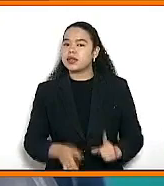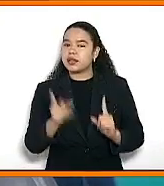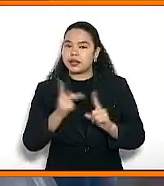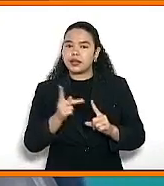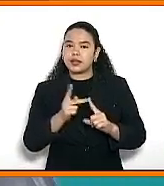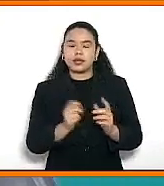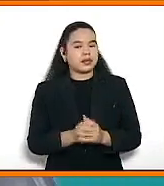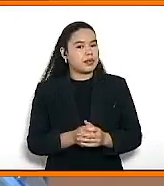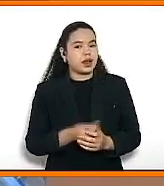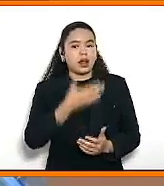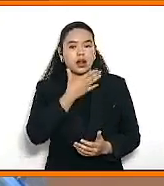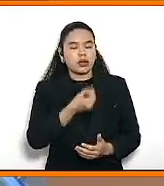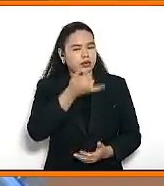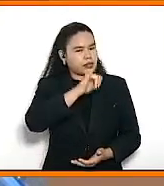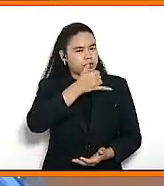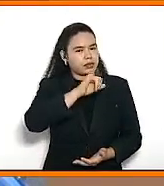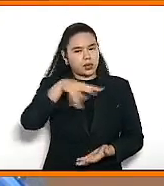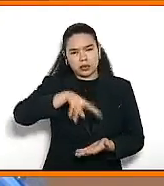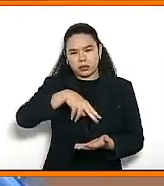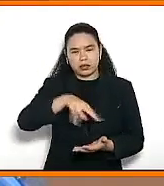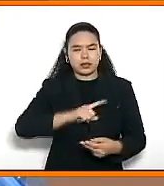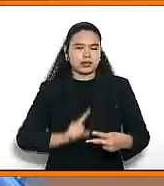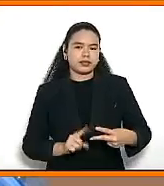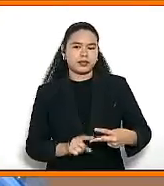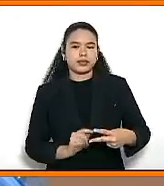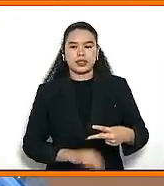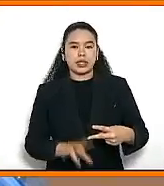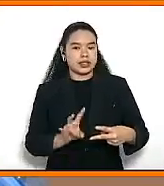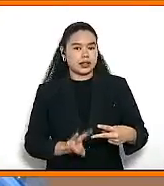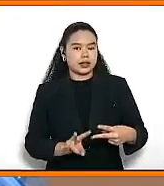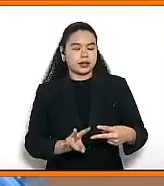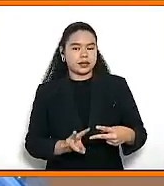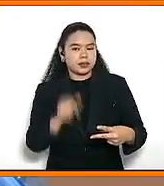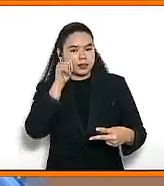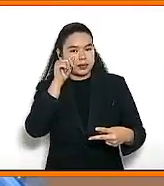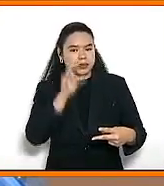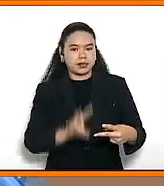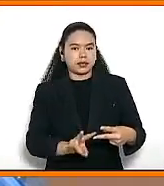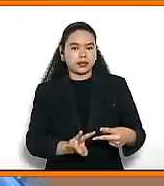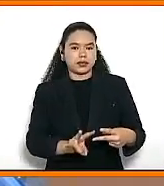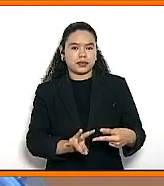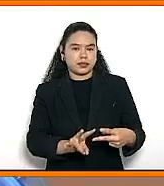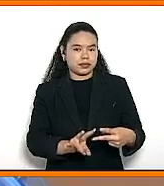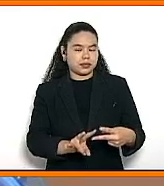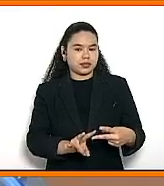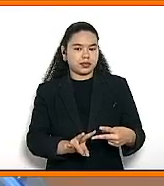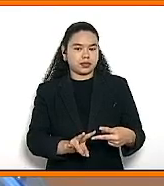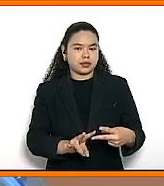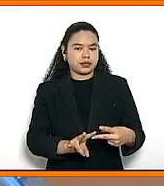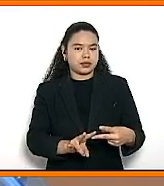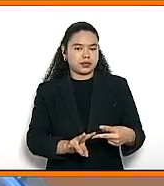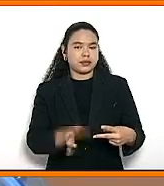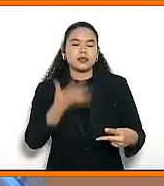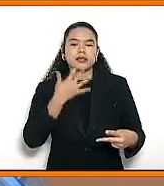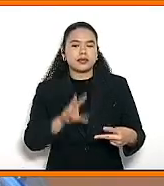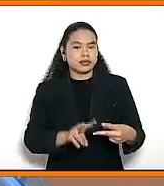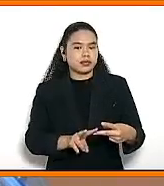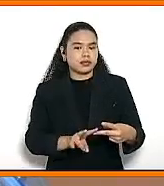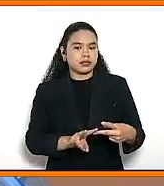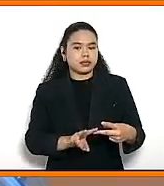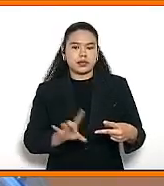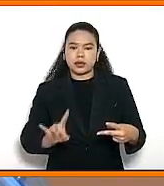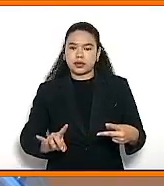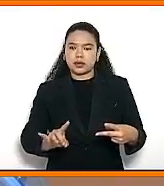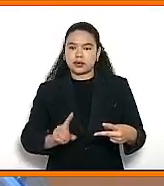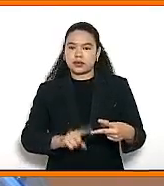catachada patero. Segundo número ganador, su primer dígito, el 7, segundo dígito, atento, porque este es... suerte. Este es el